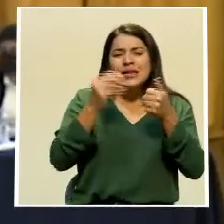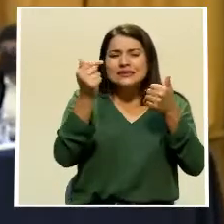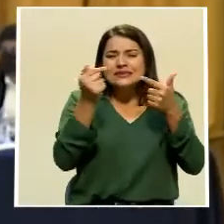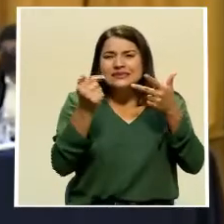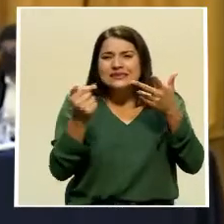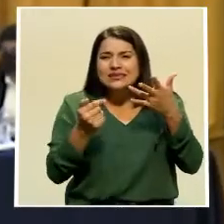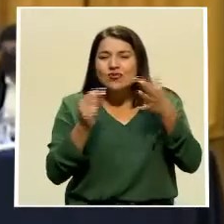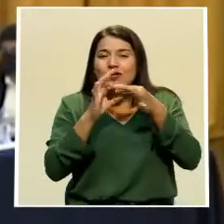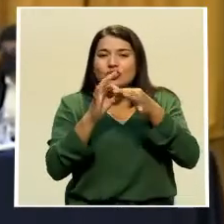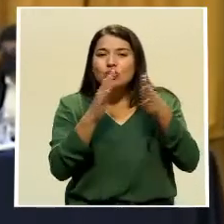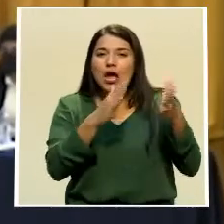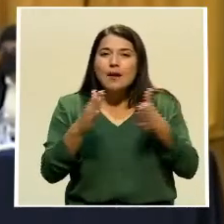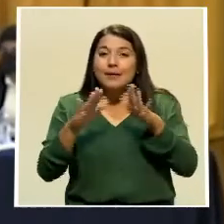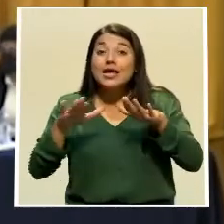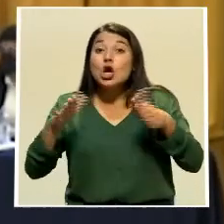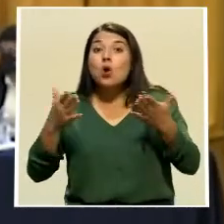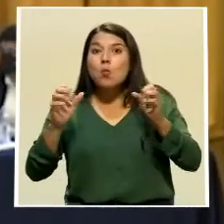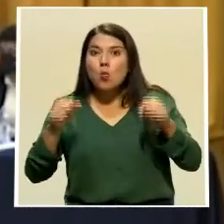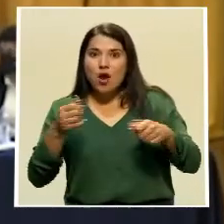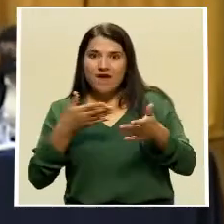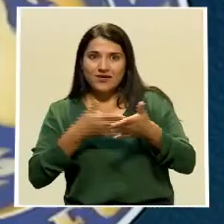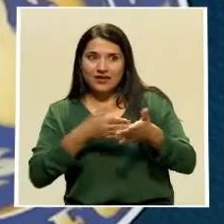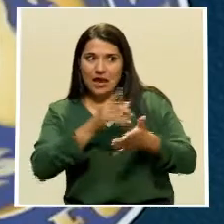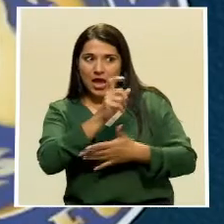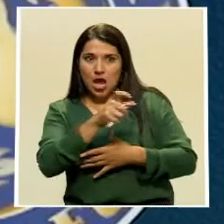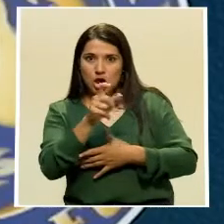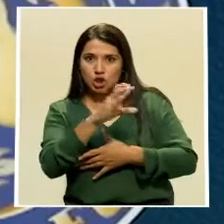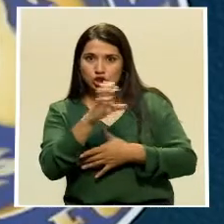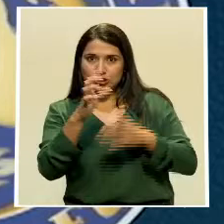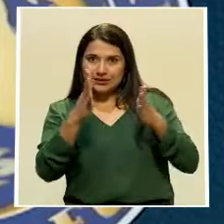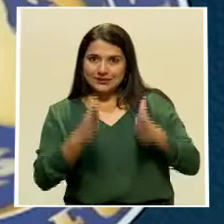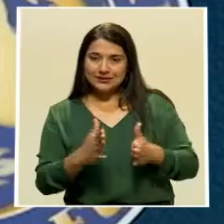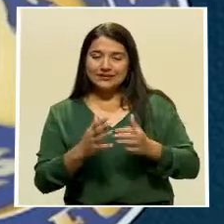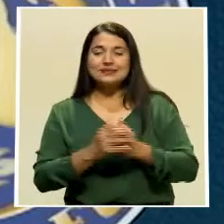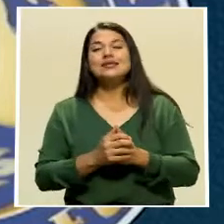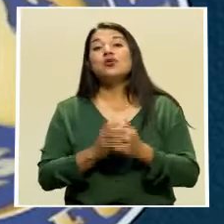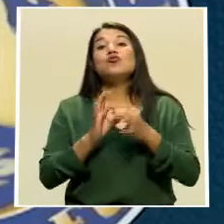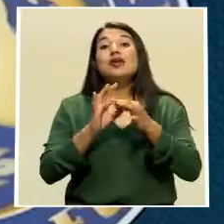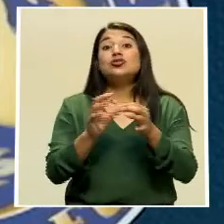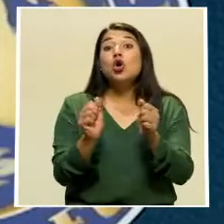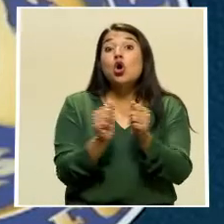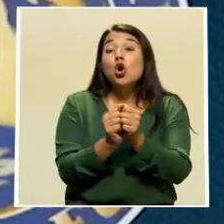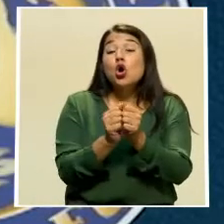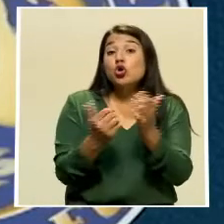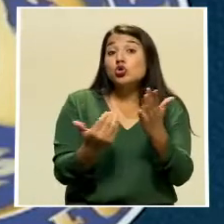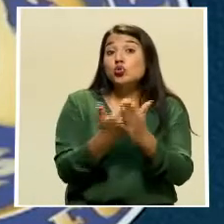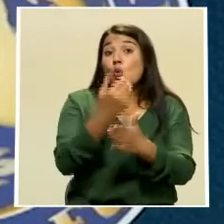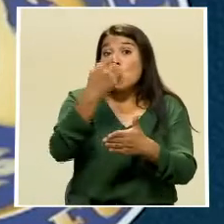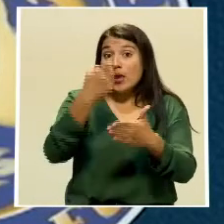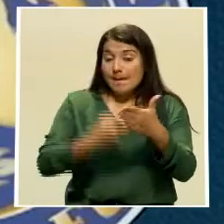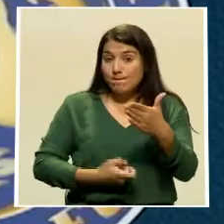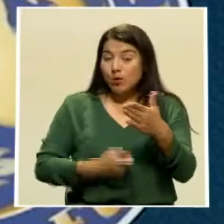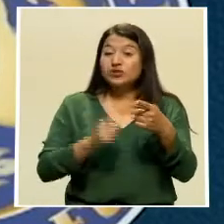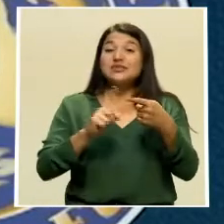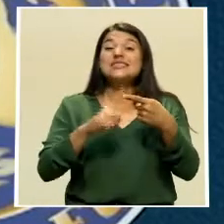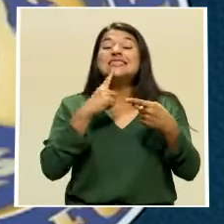cómo afecta a cada costarricense. En cuanto a los nuevos impuestos, el plan establece el cobro